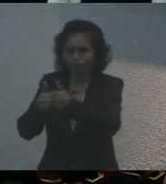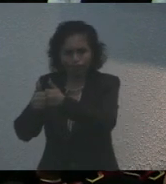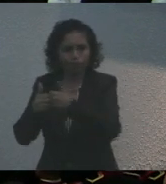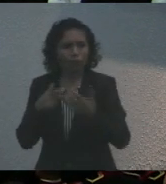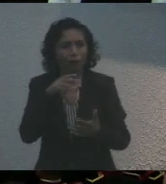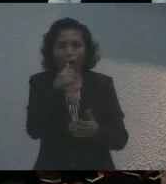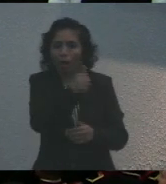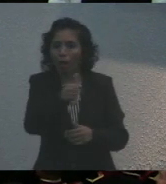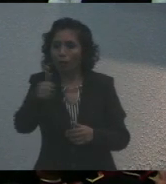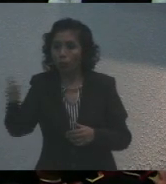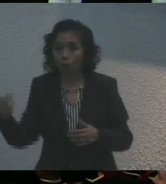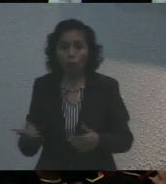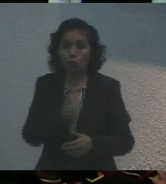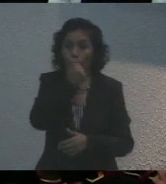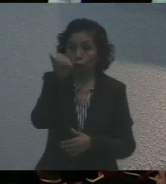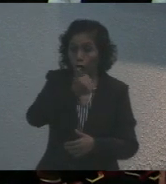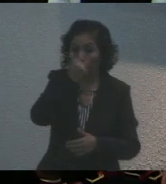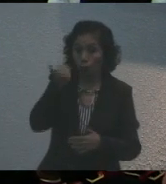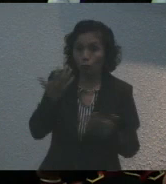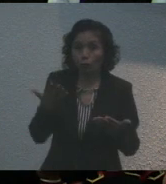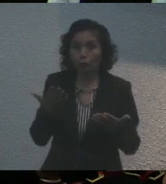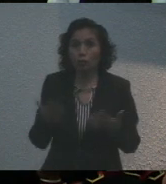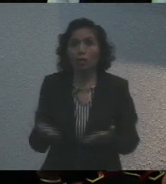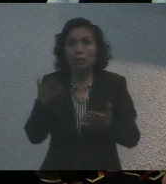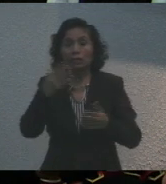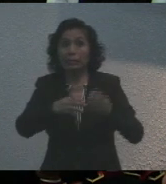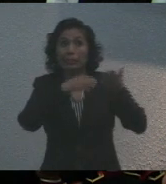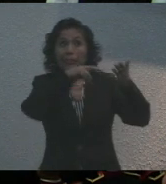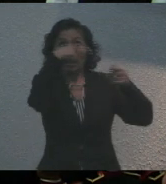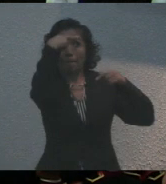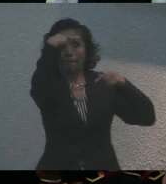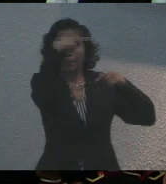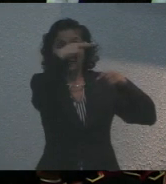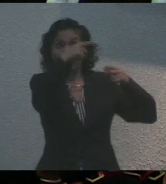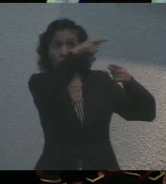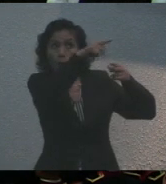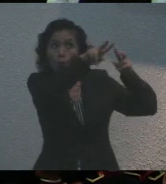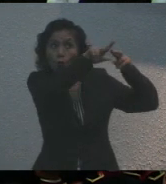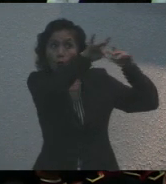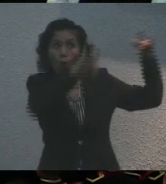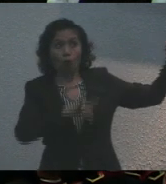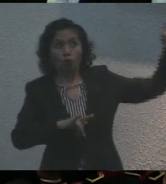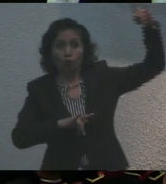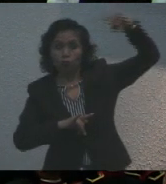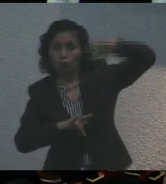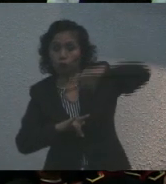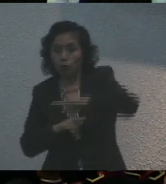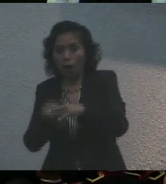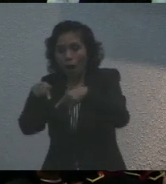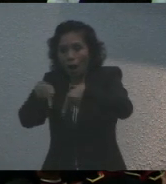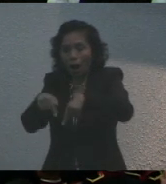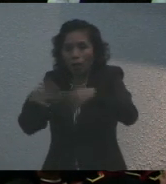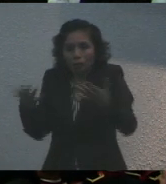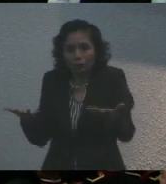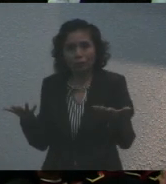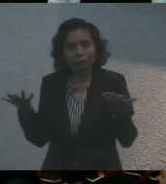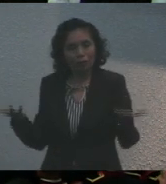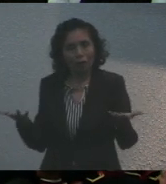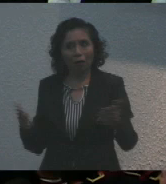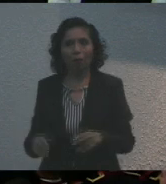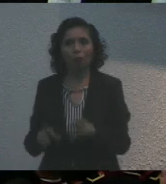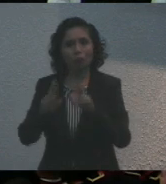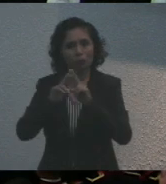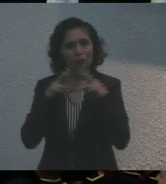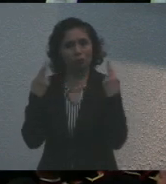uno de los cadetes que incluso viajaron desde la Ciudad de México para estar en este importante evento, en esta